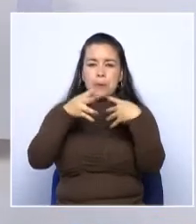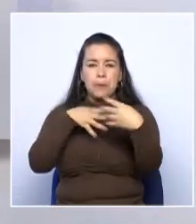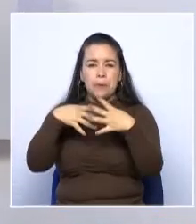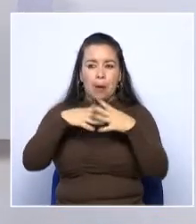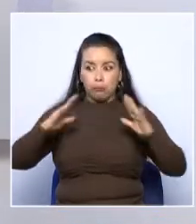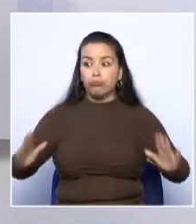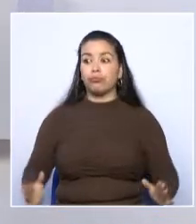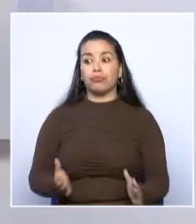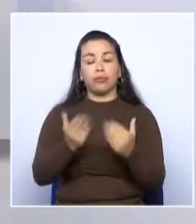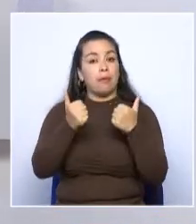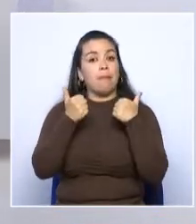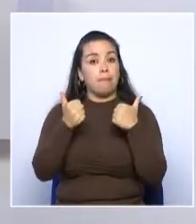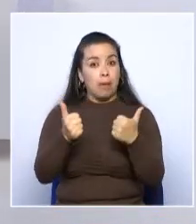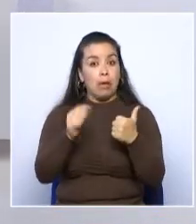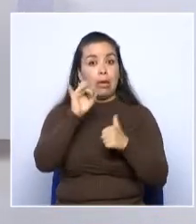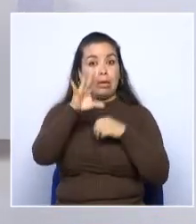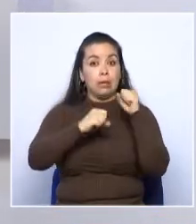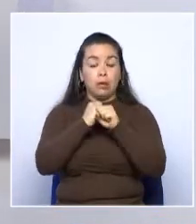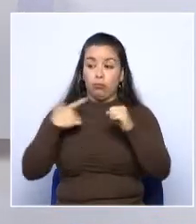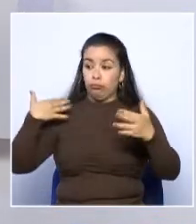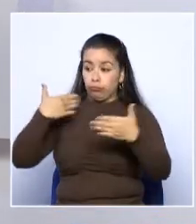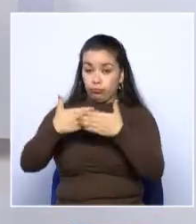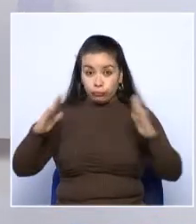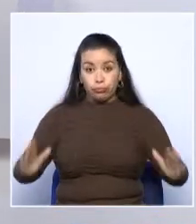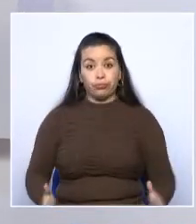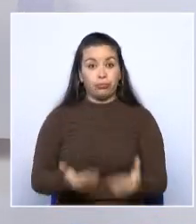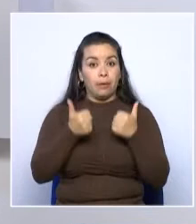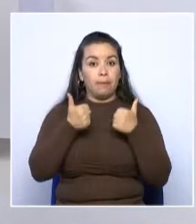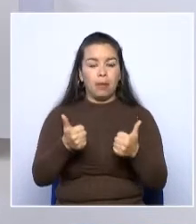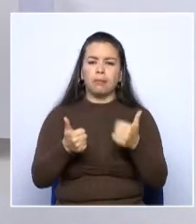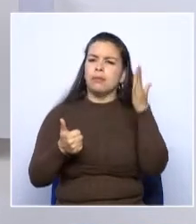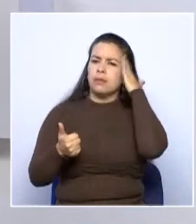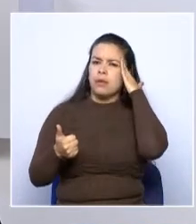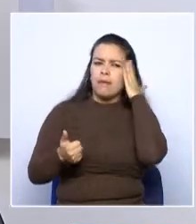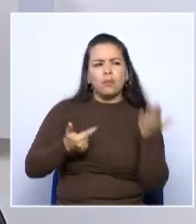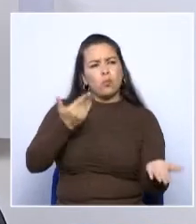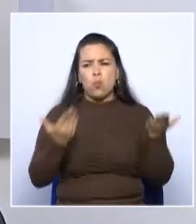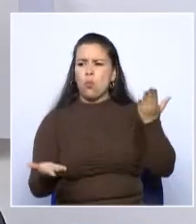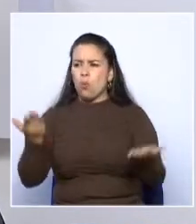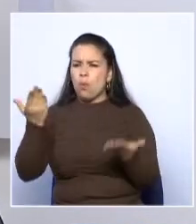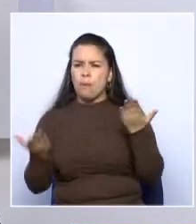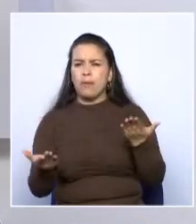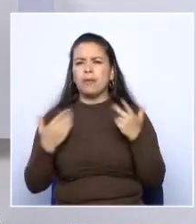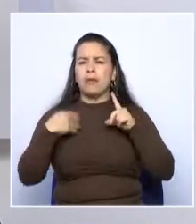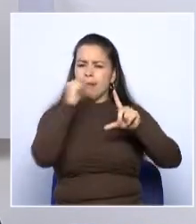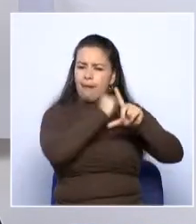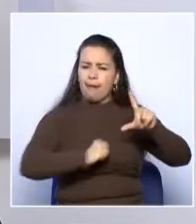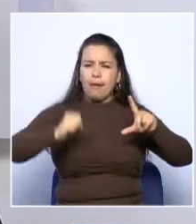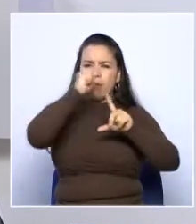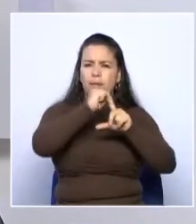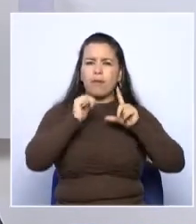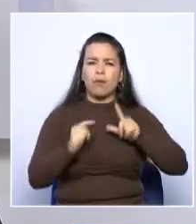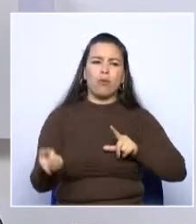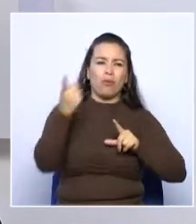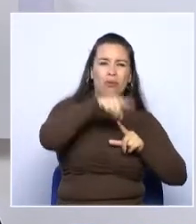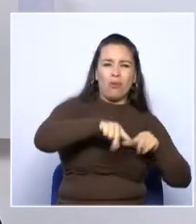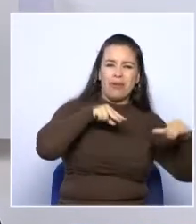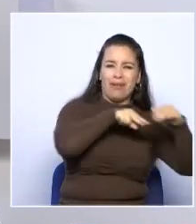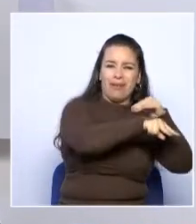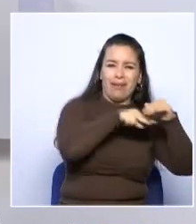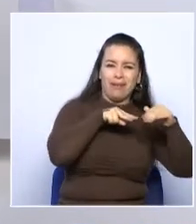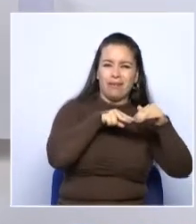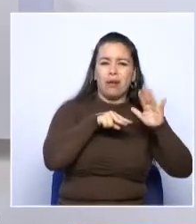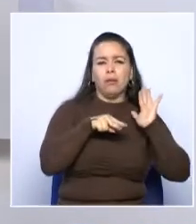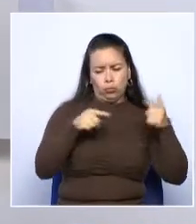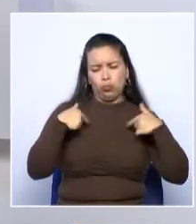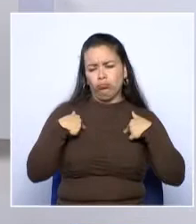evolucionado mucho en los últimos 15 años. Tanto así que se han hecho comparaciones de la ecografía con la resonancia, que es la otra modalidad que yo